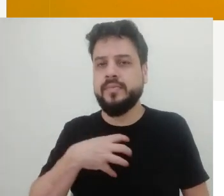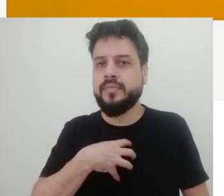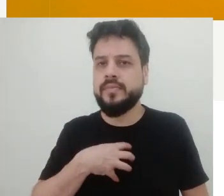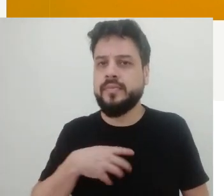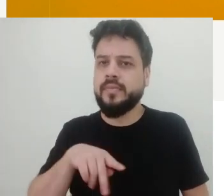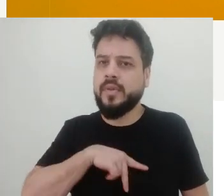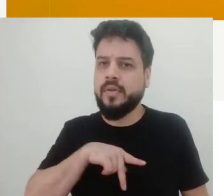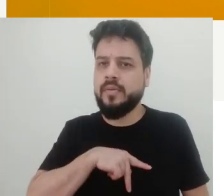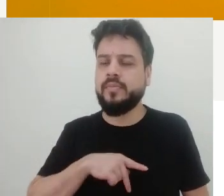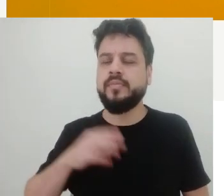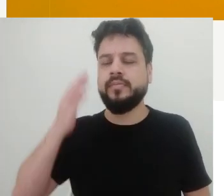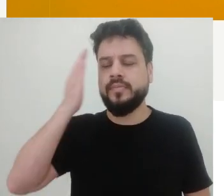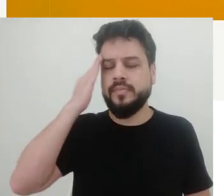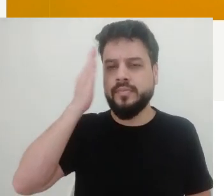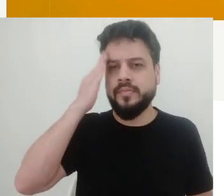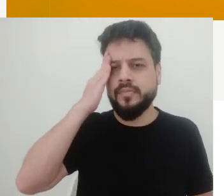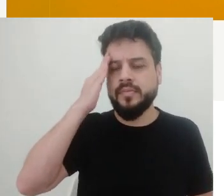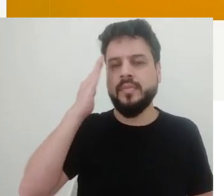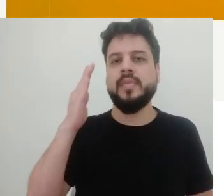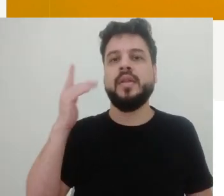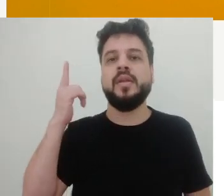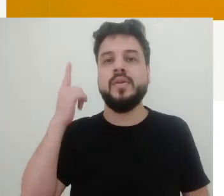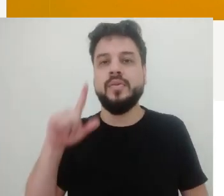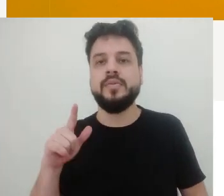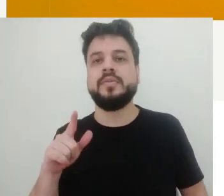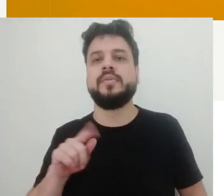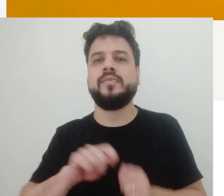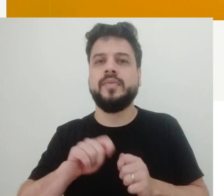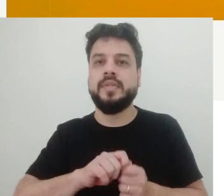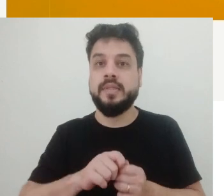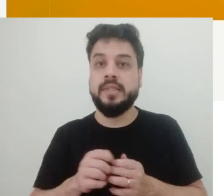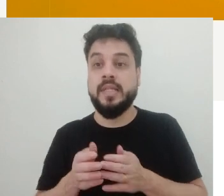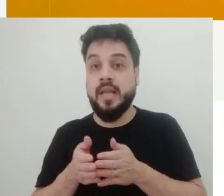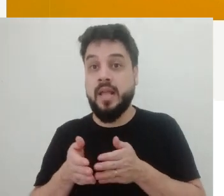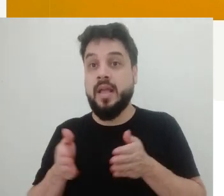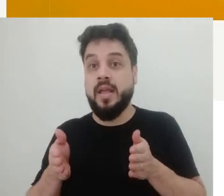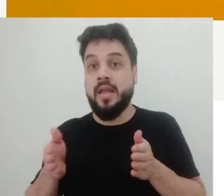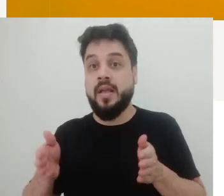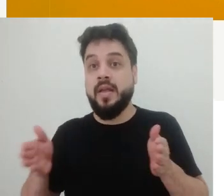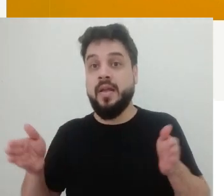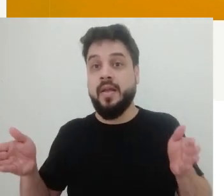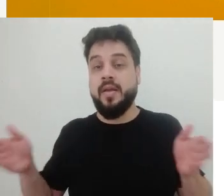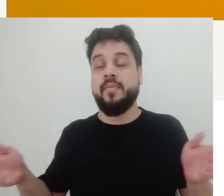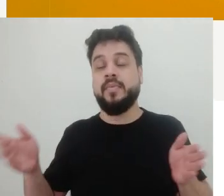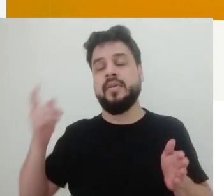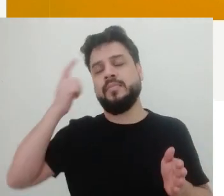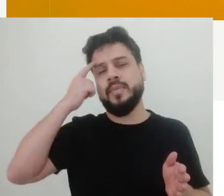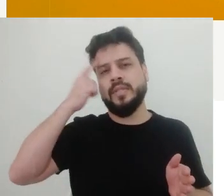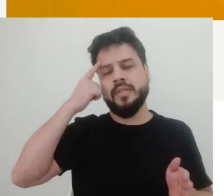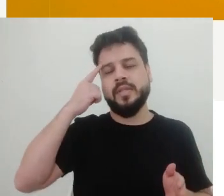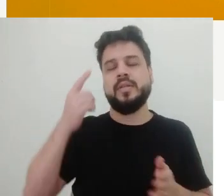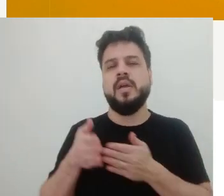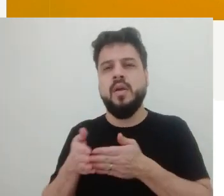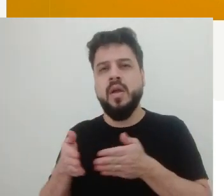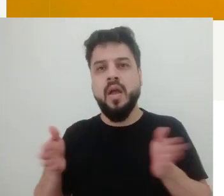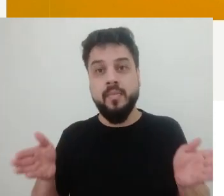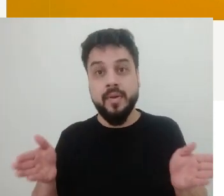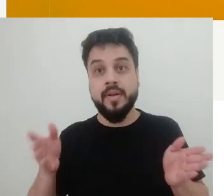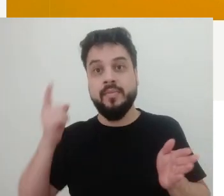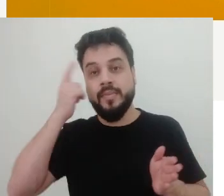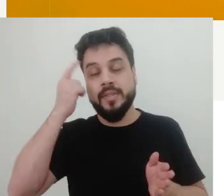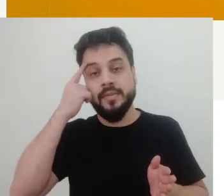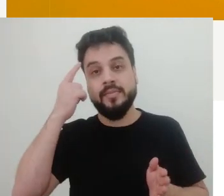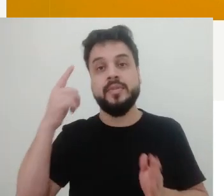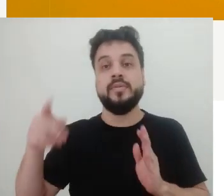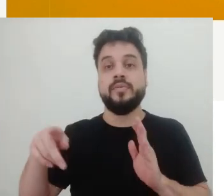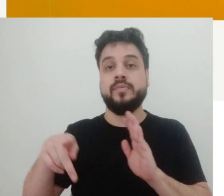latinoamericano. La primera ampliación que intenté, y que no estaba hecha cuando yo comencé a hacer esto,